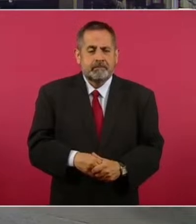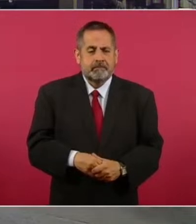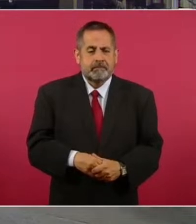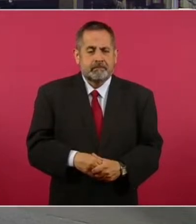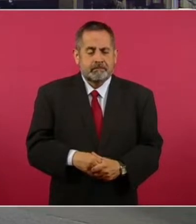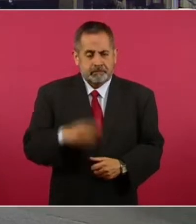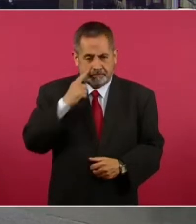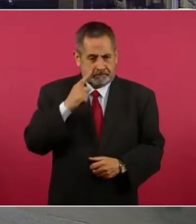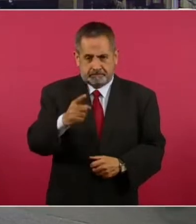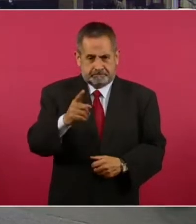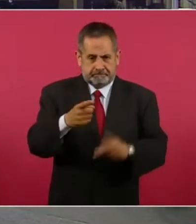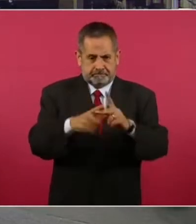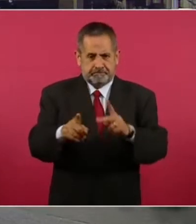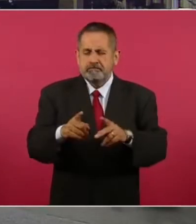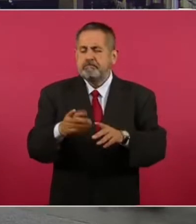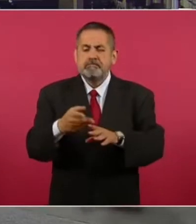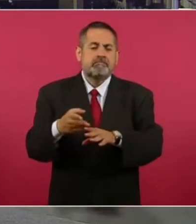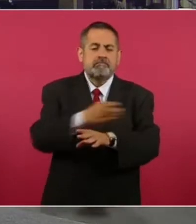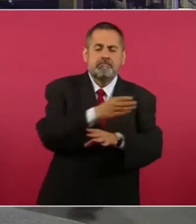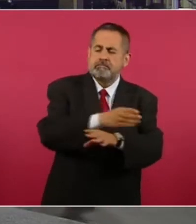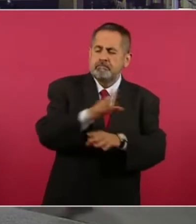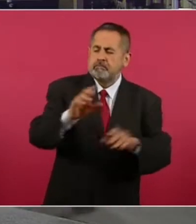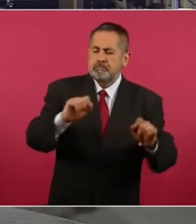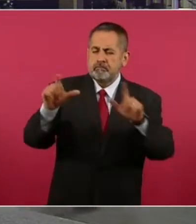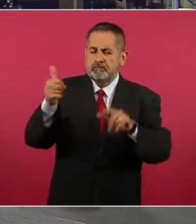Pero está desde antes.